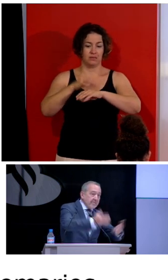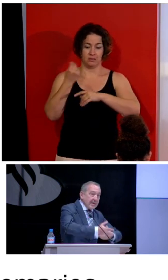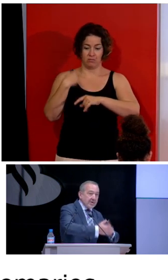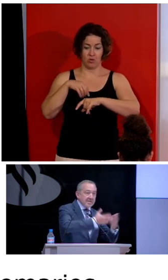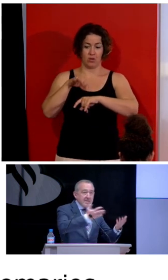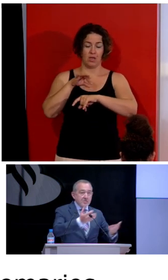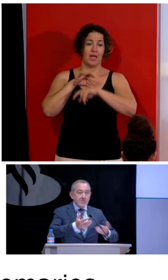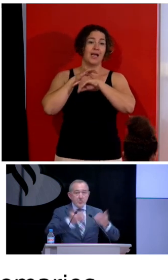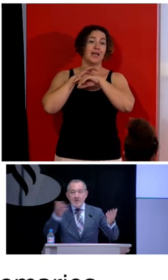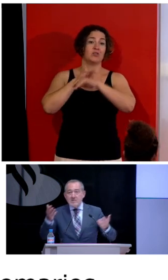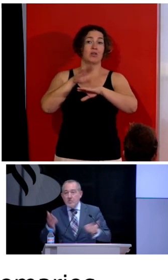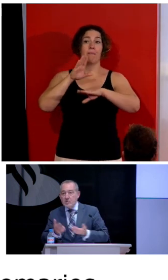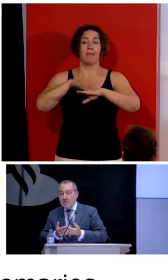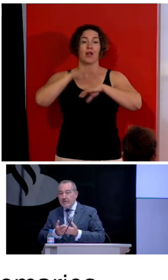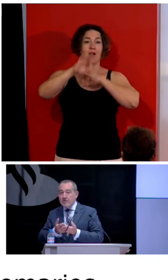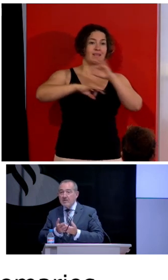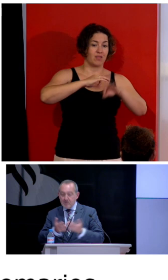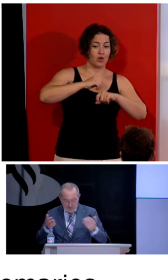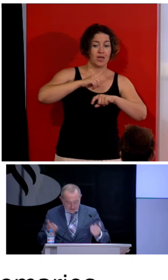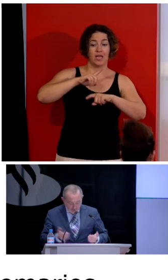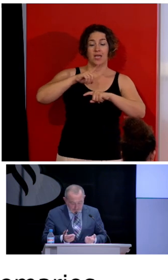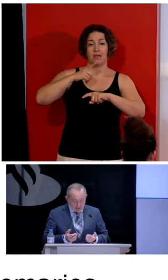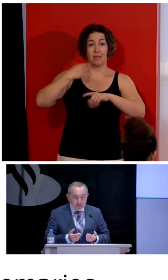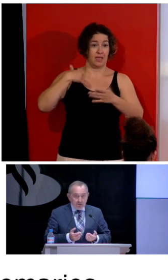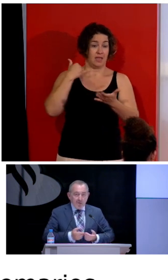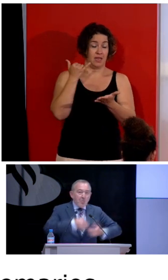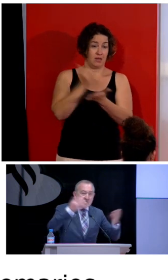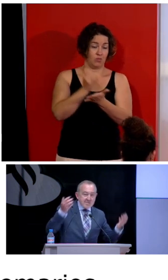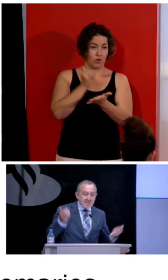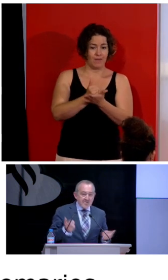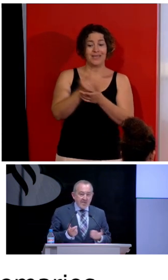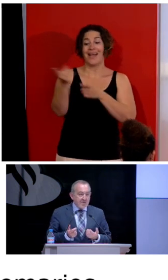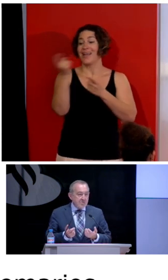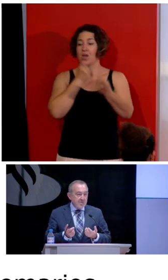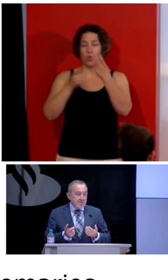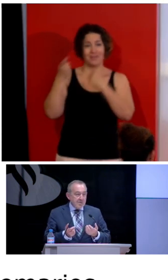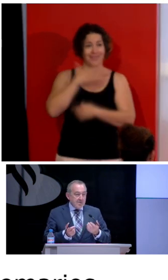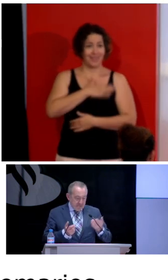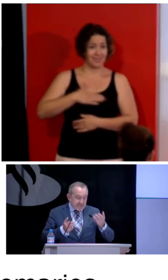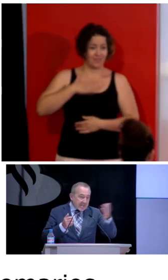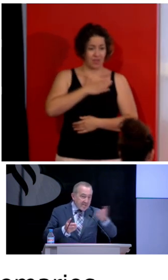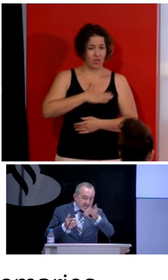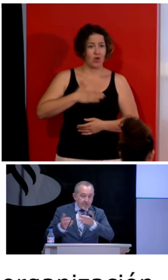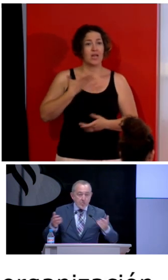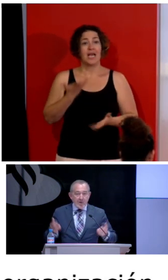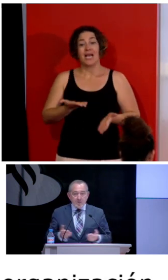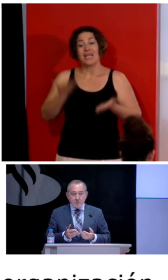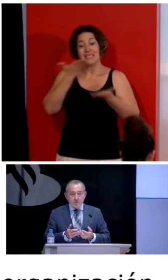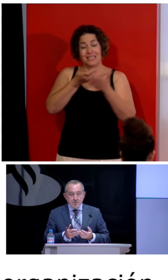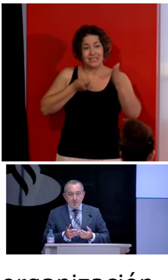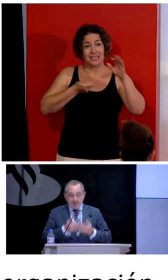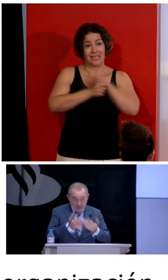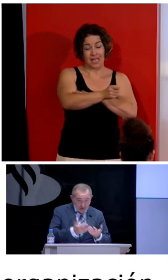Instrucciones si hay para la organización, se publican instrucciones si hay para la organización de las pruebas, encuestas de satisfacción, instancias y